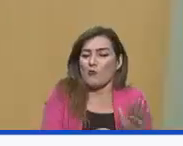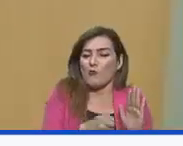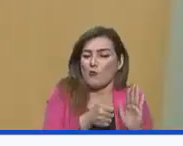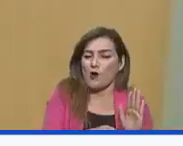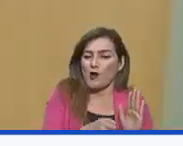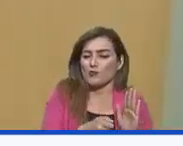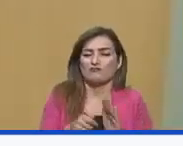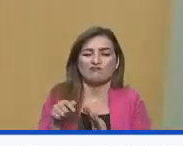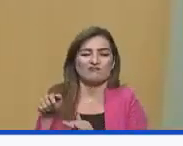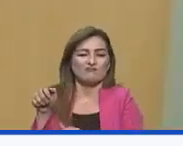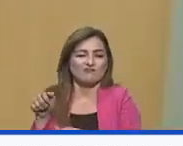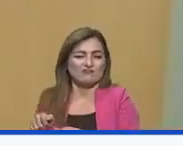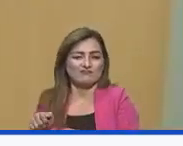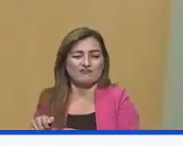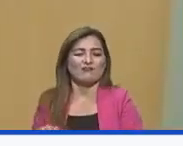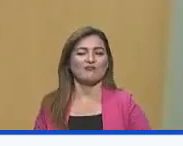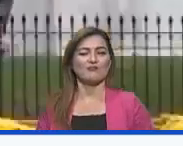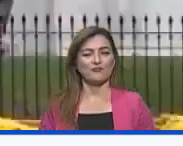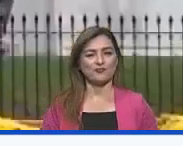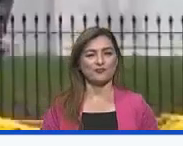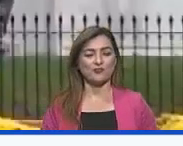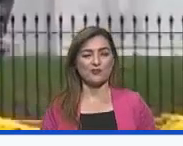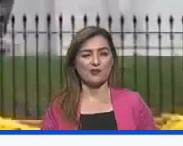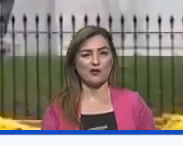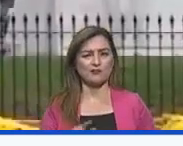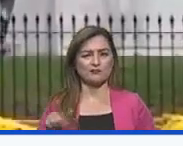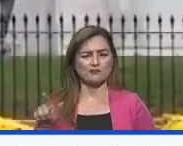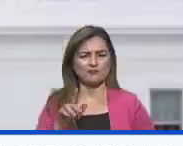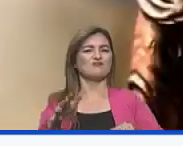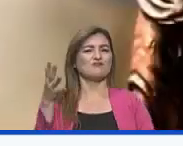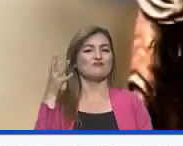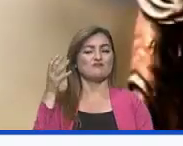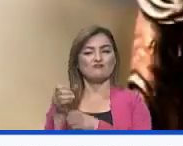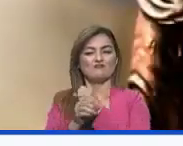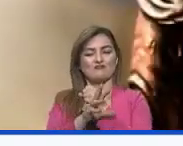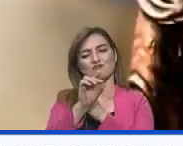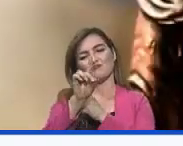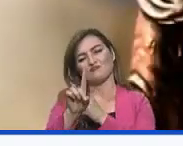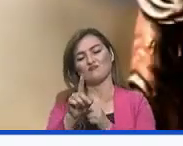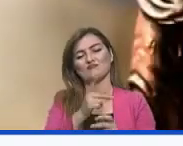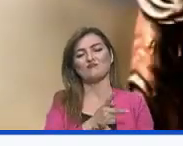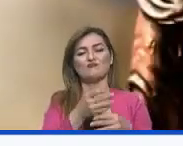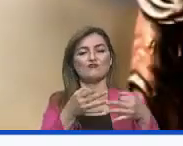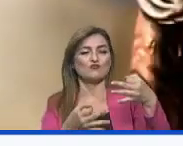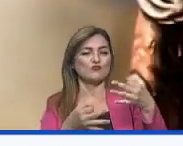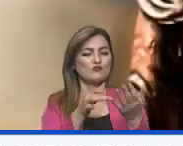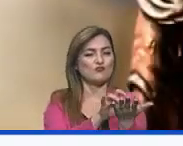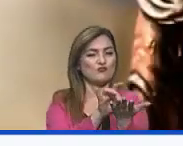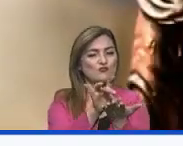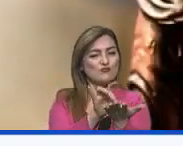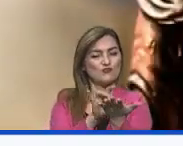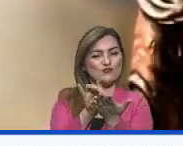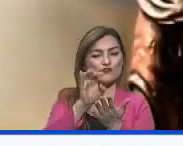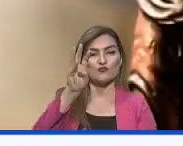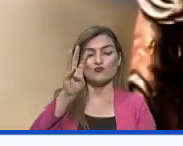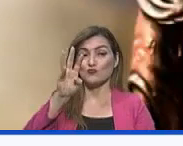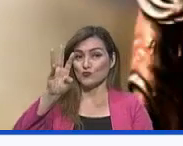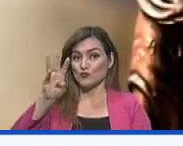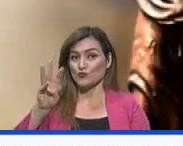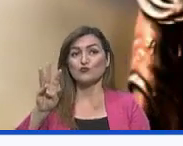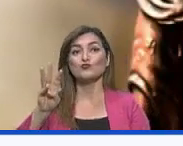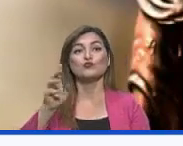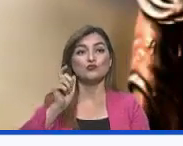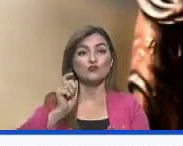el narcotráfico, que se extendió a la corrupción en general. Solo en 2021, el Consejo de la Judicatura destituyó a 66